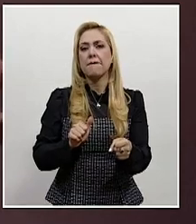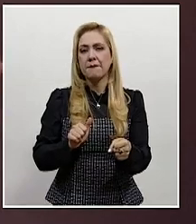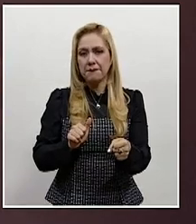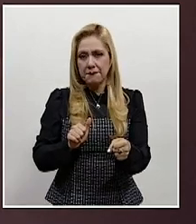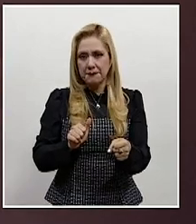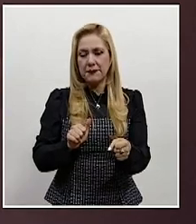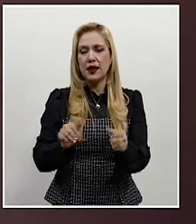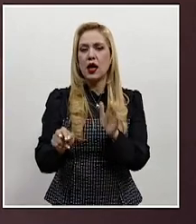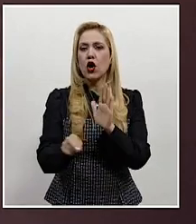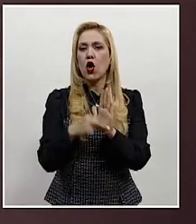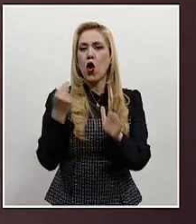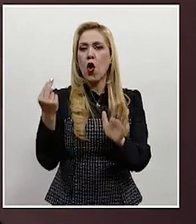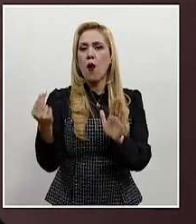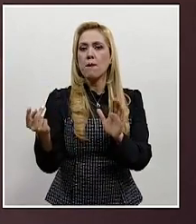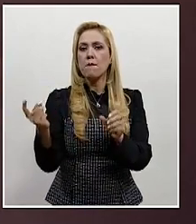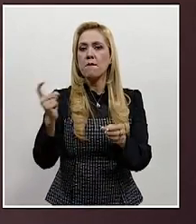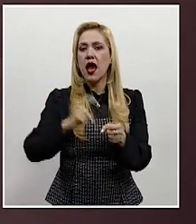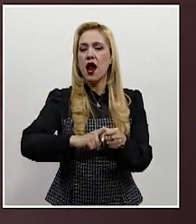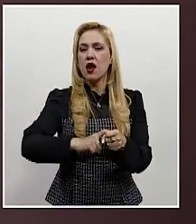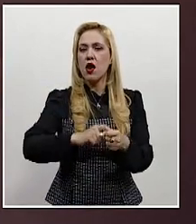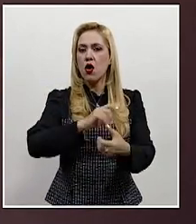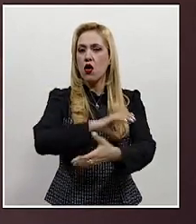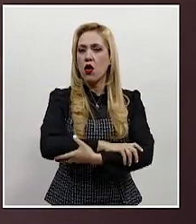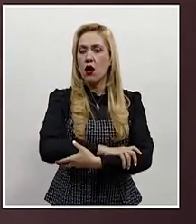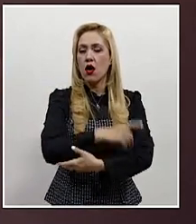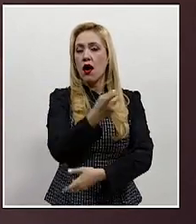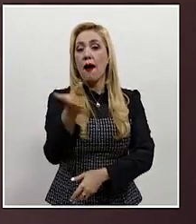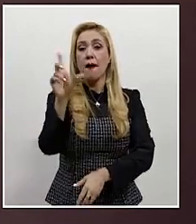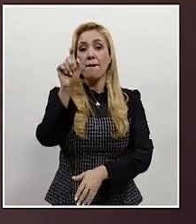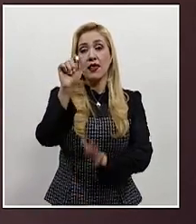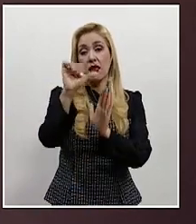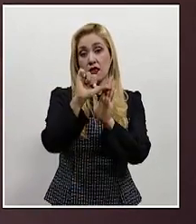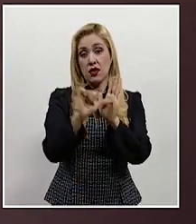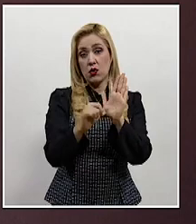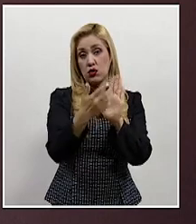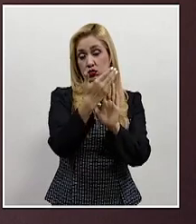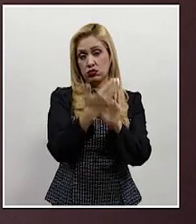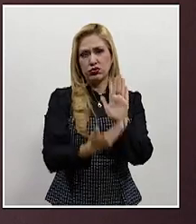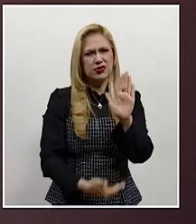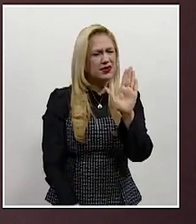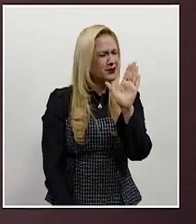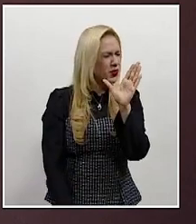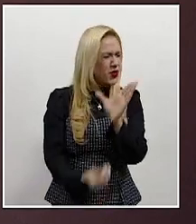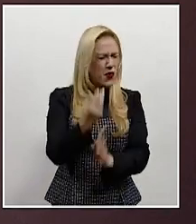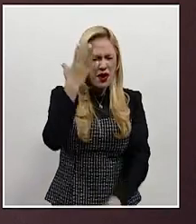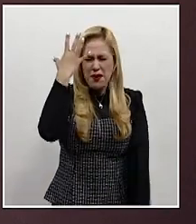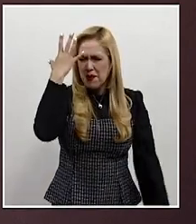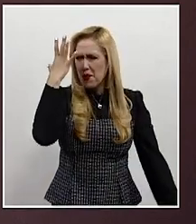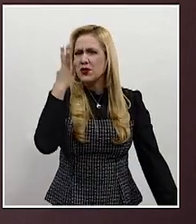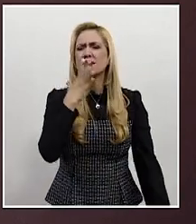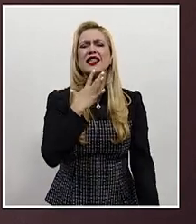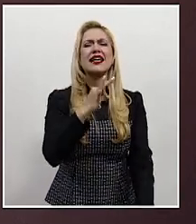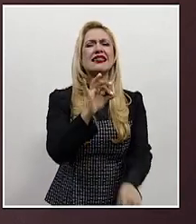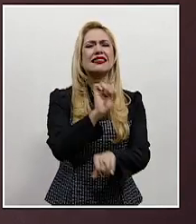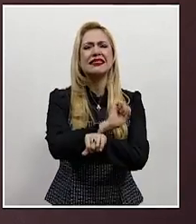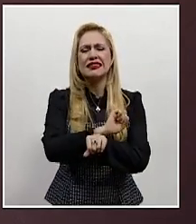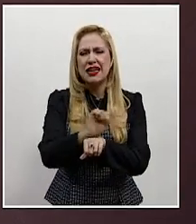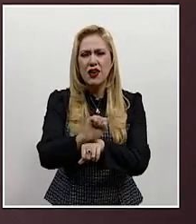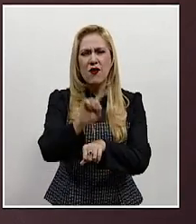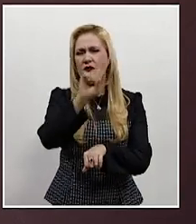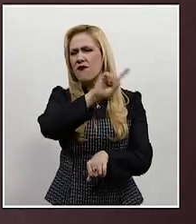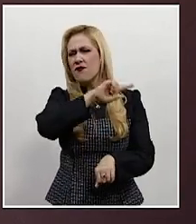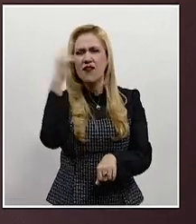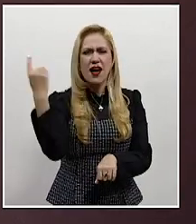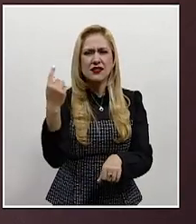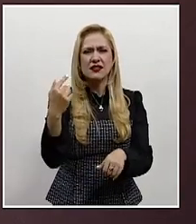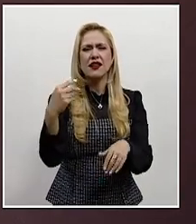de un convenio que cuenta con 20 artículos. Uh-huh. Es innovador, porque es muy sencillo y es un poco